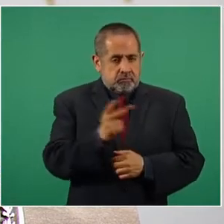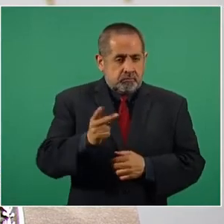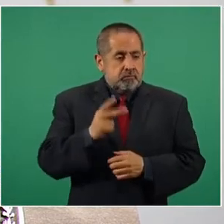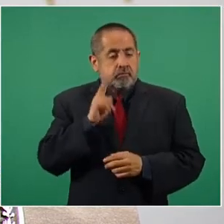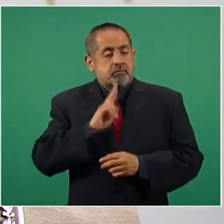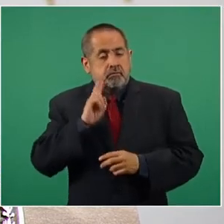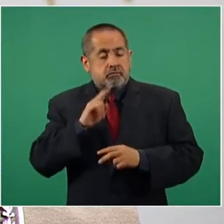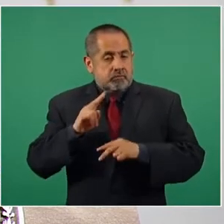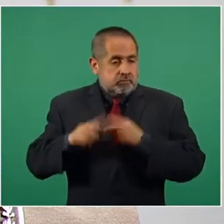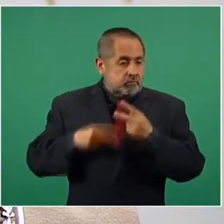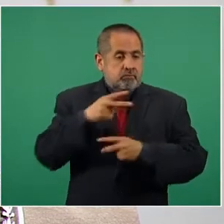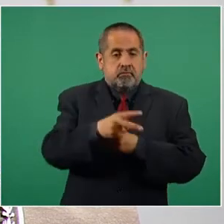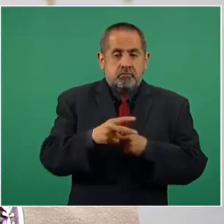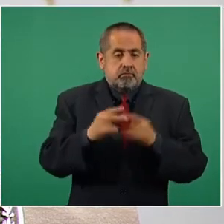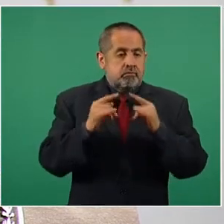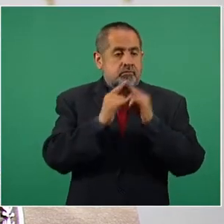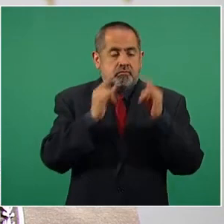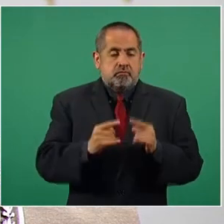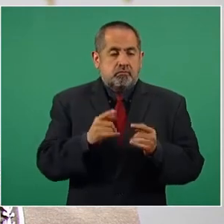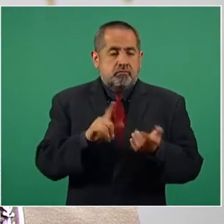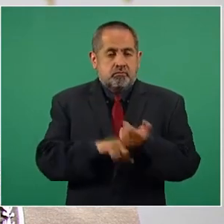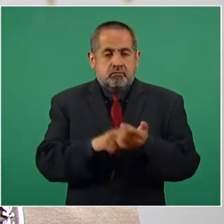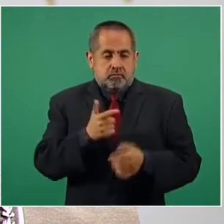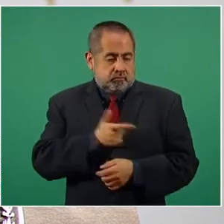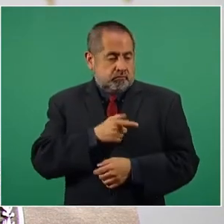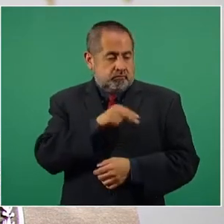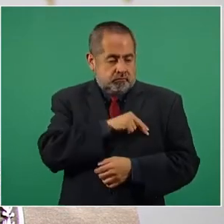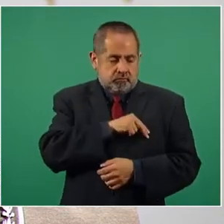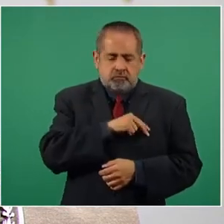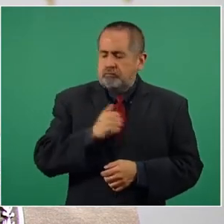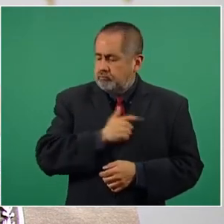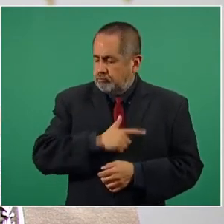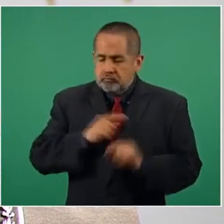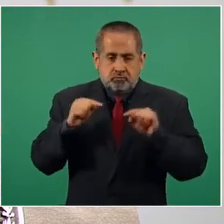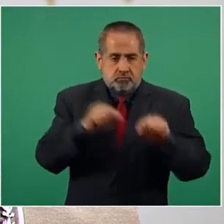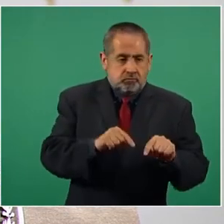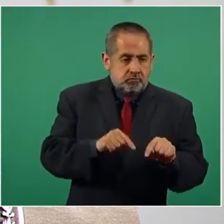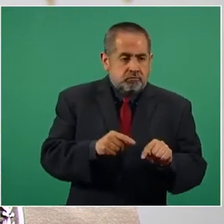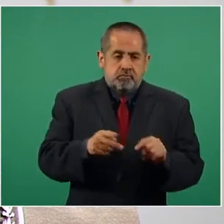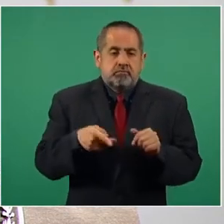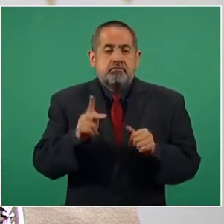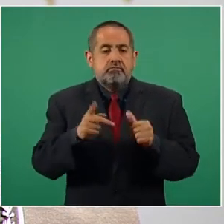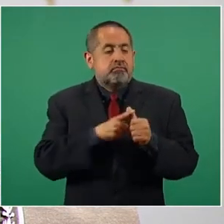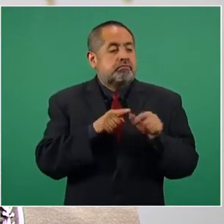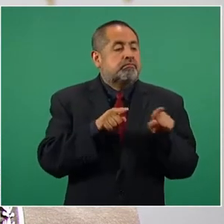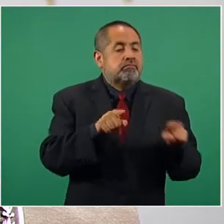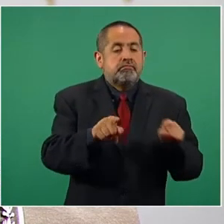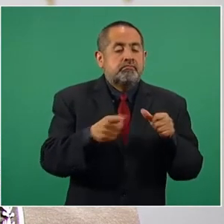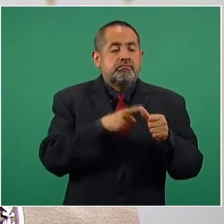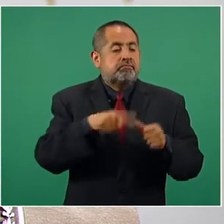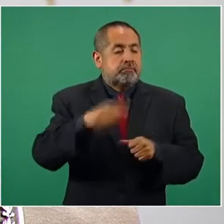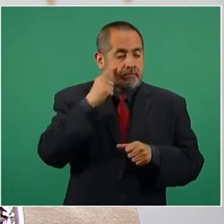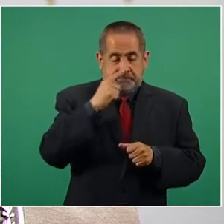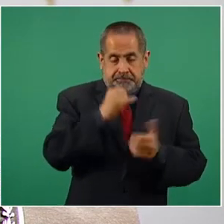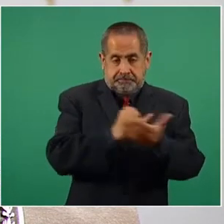presencia ahí permanente de la Guardia Nacional, pues con todo gusto. Si no, nosotros no estaremos,